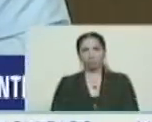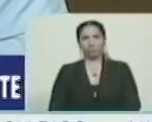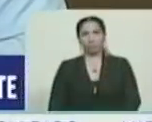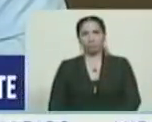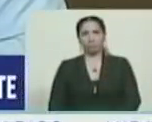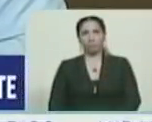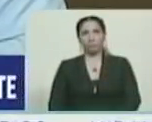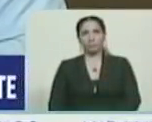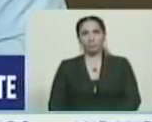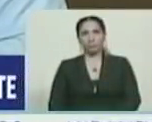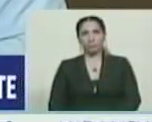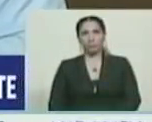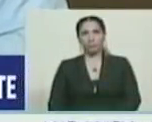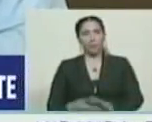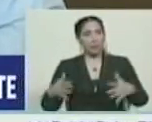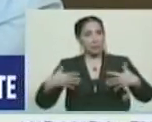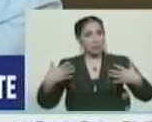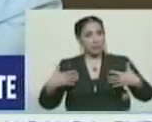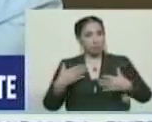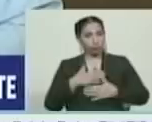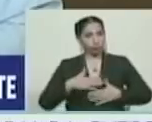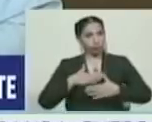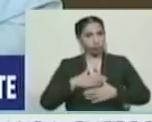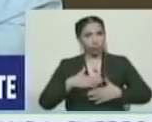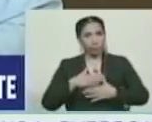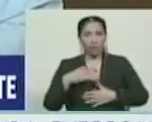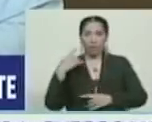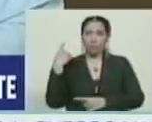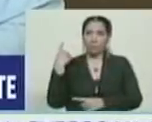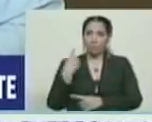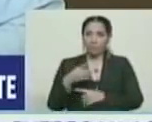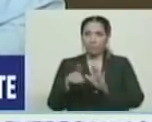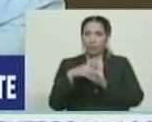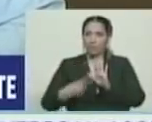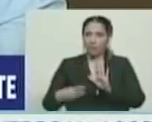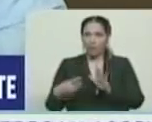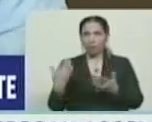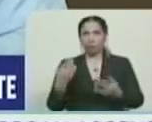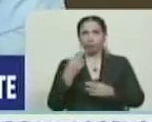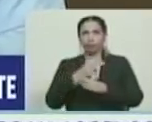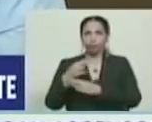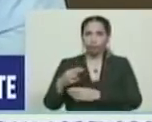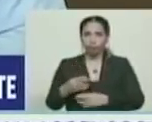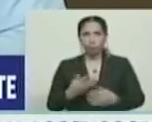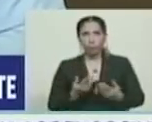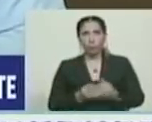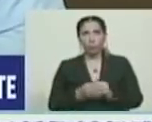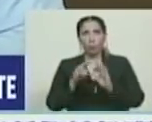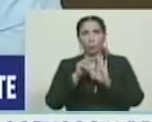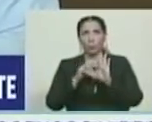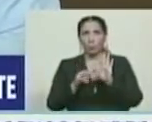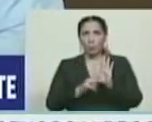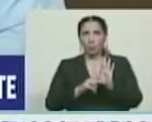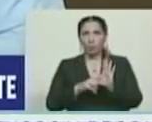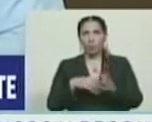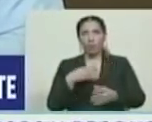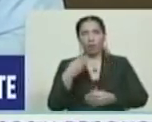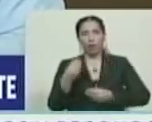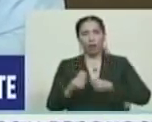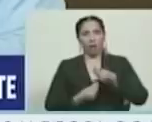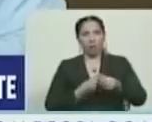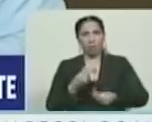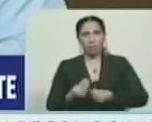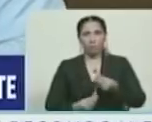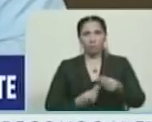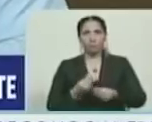La única satisfacción es la satisfacción del deber cumplido, de hacer lo que creyó de